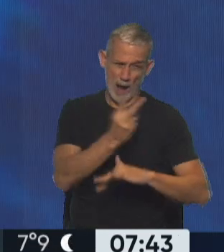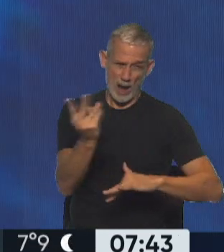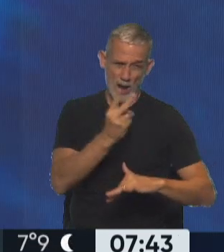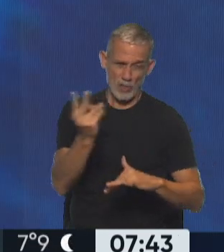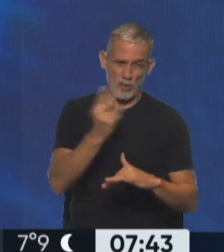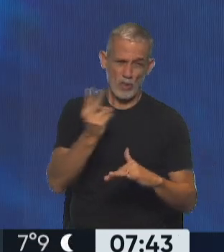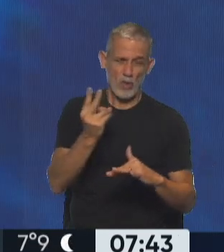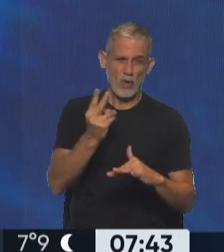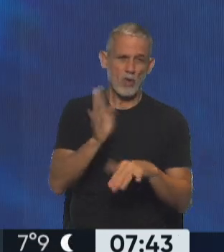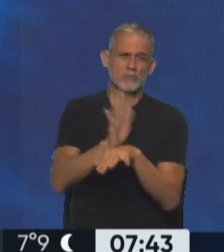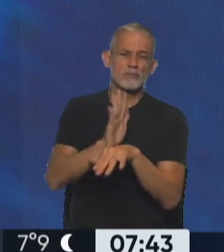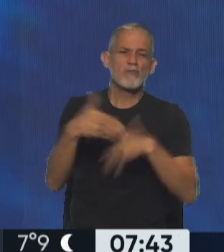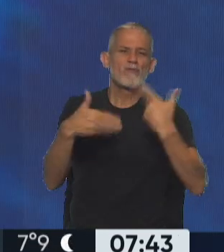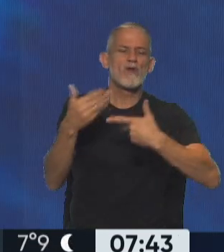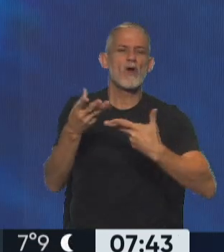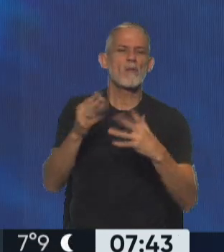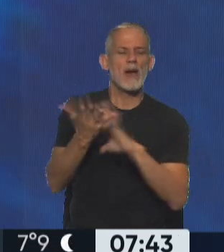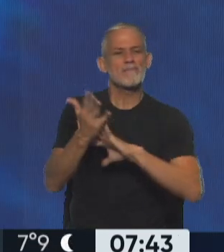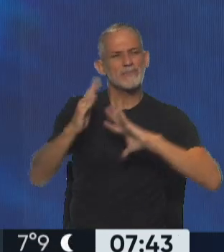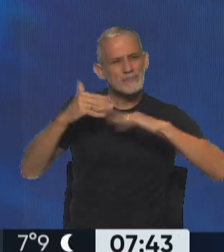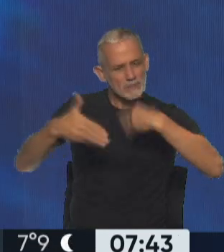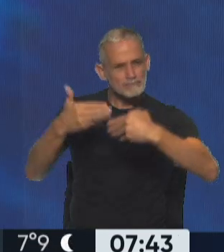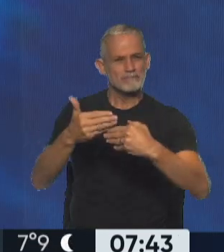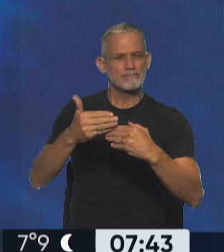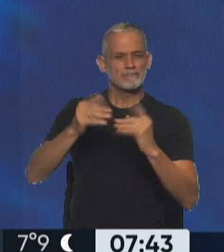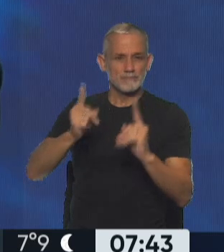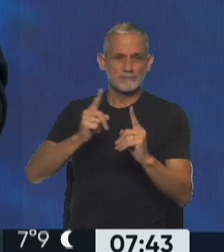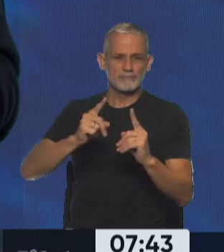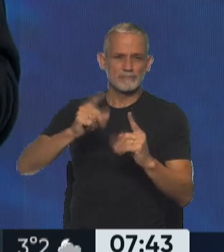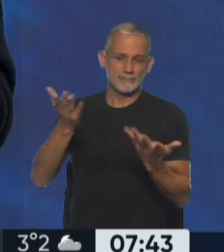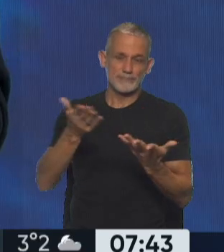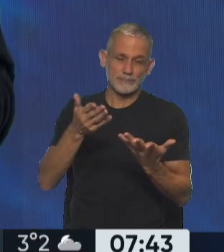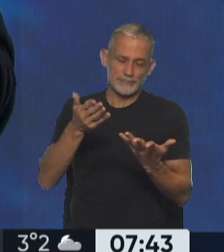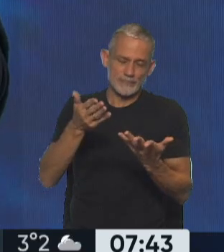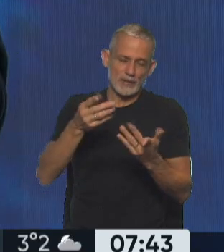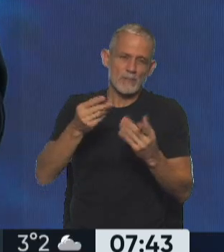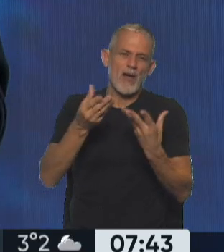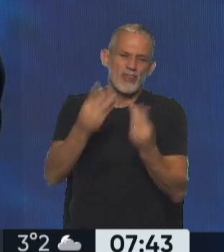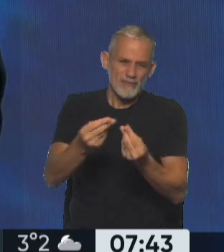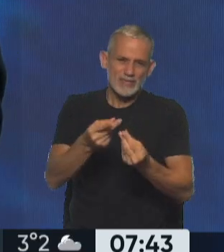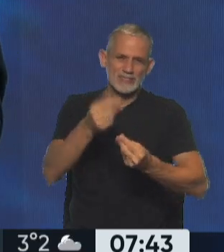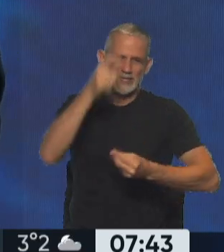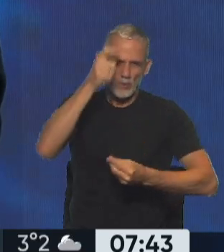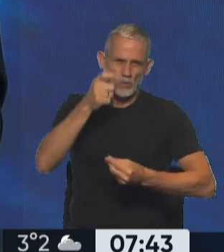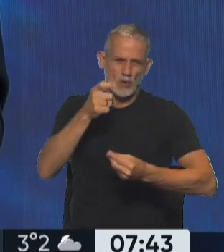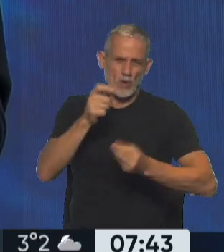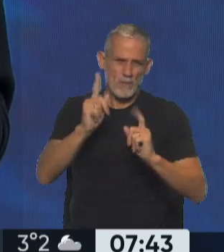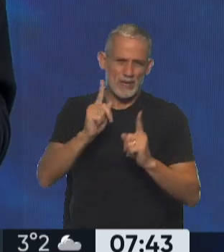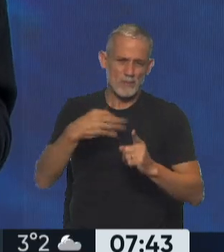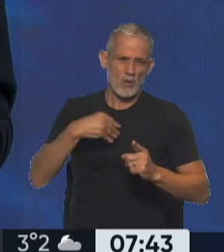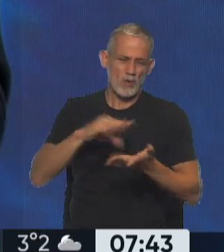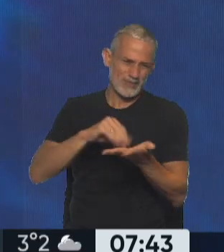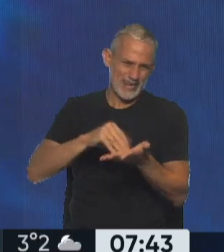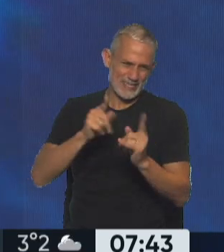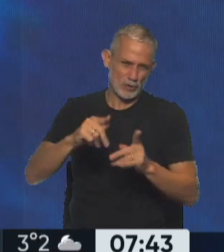el nacionalismo turco, que es el que ganó, evidentemente. El nacionalismo se refuerza no solamente en algunos países de